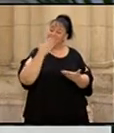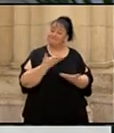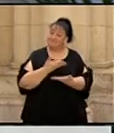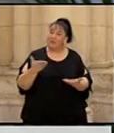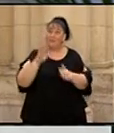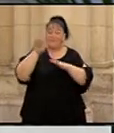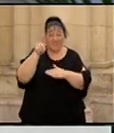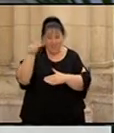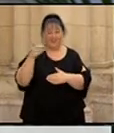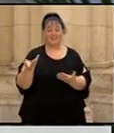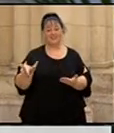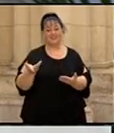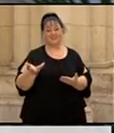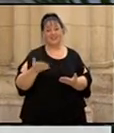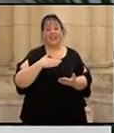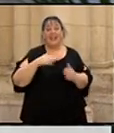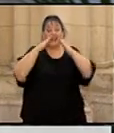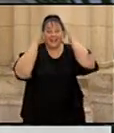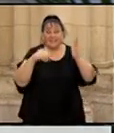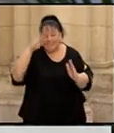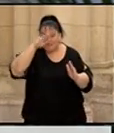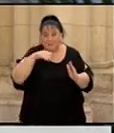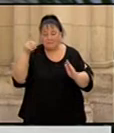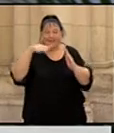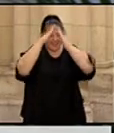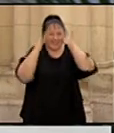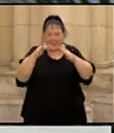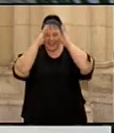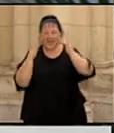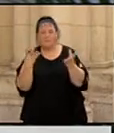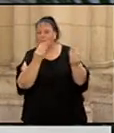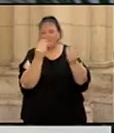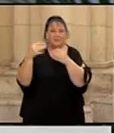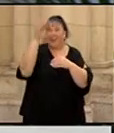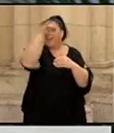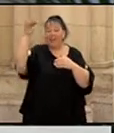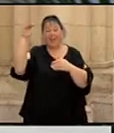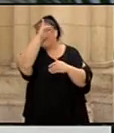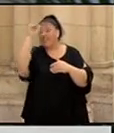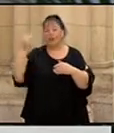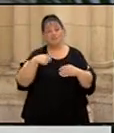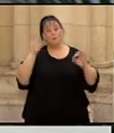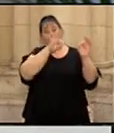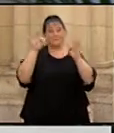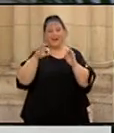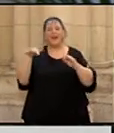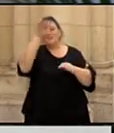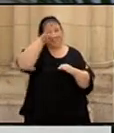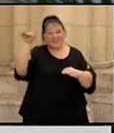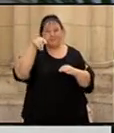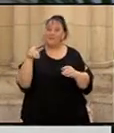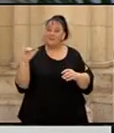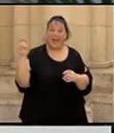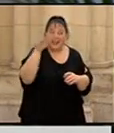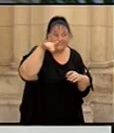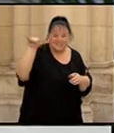Os digo una cosa, en la casa de mi Padre hay muchas moradas, hay muchas estancias, yo os voy a preparar sitio, tenéis